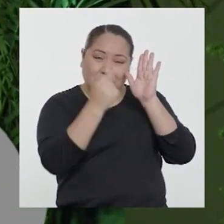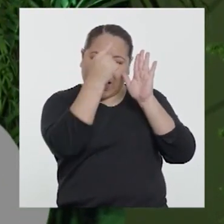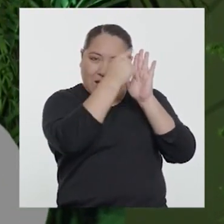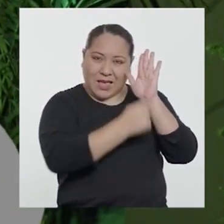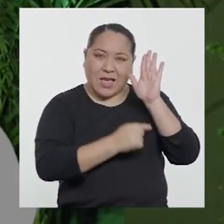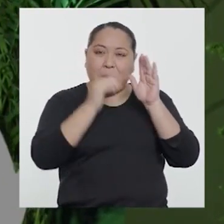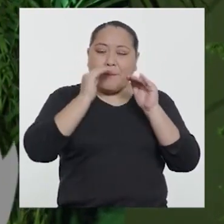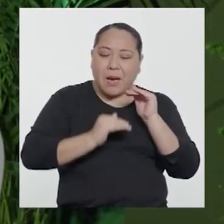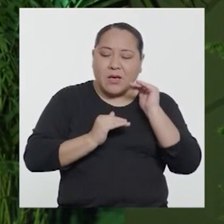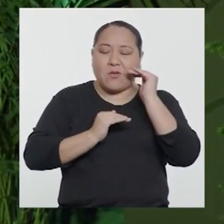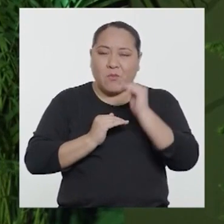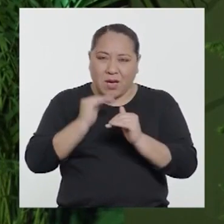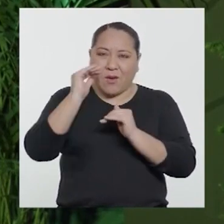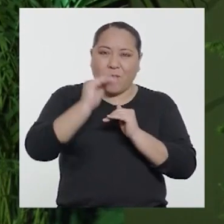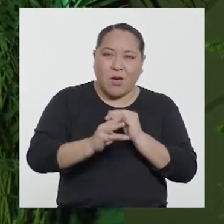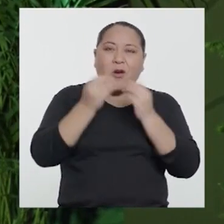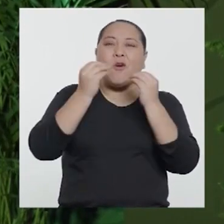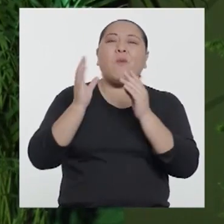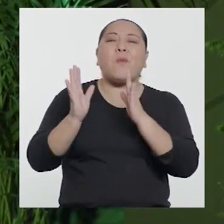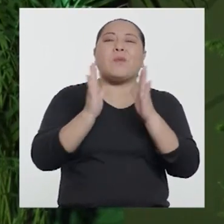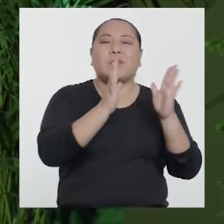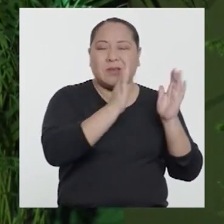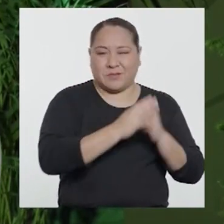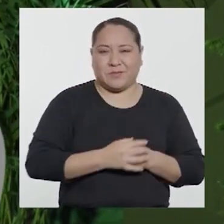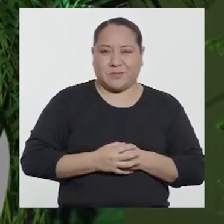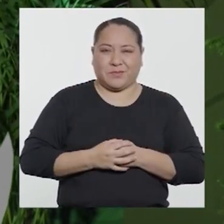el paso a paso de cómo elaborarlo.